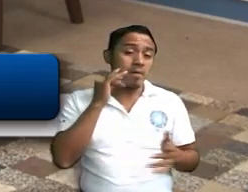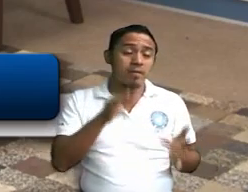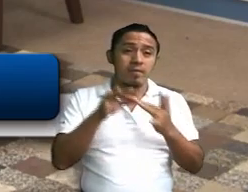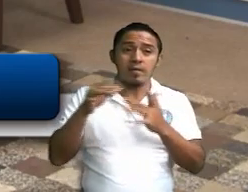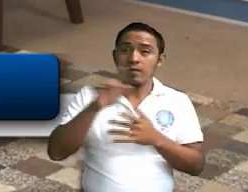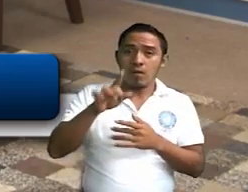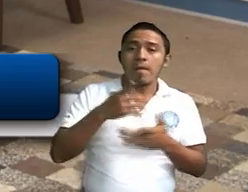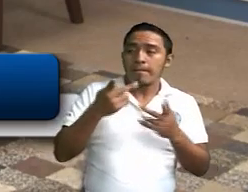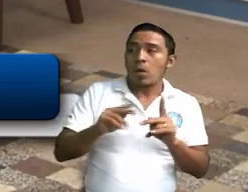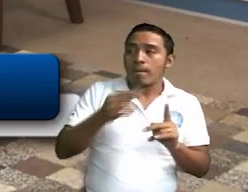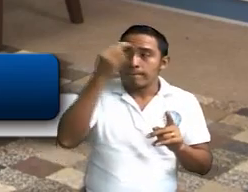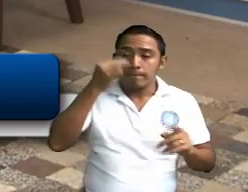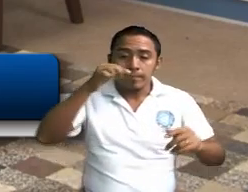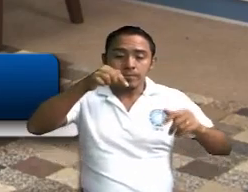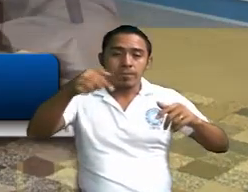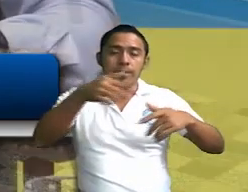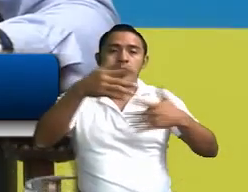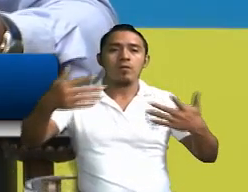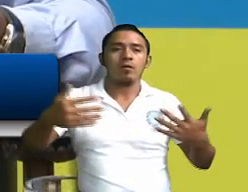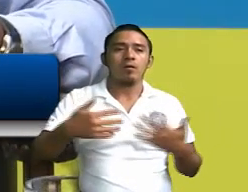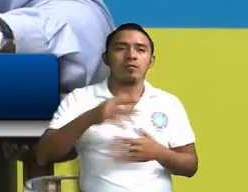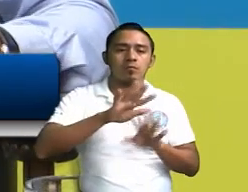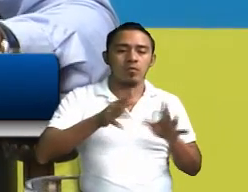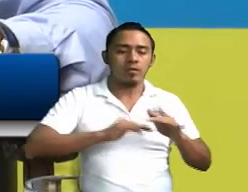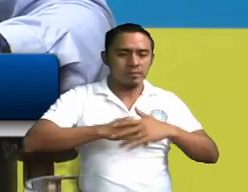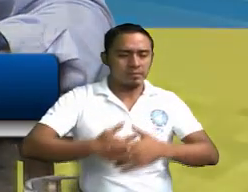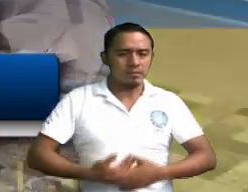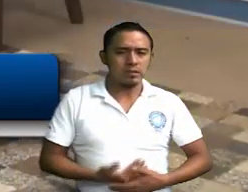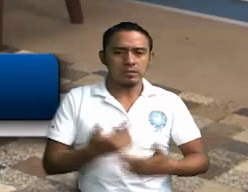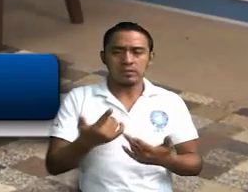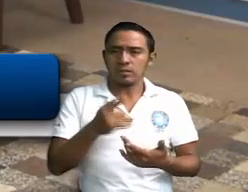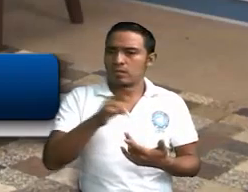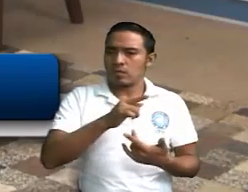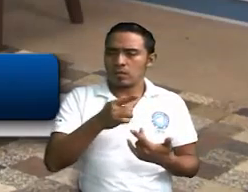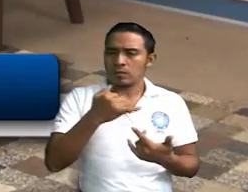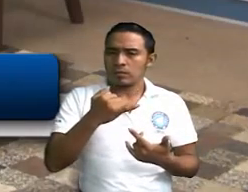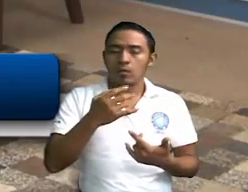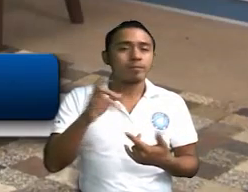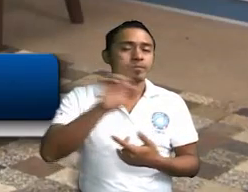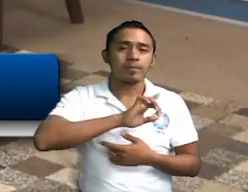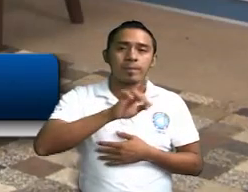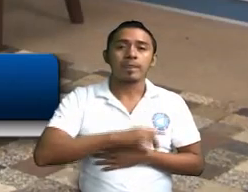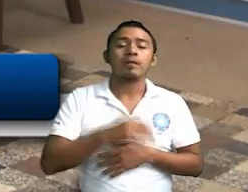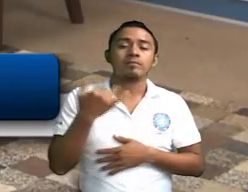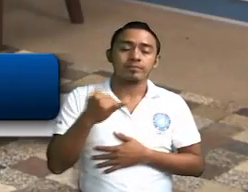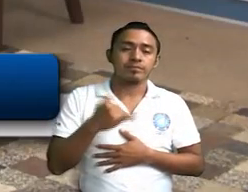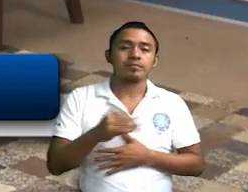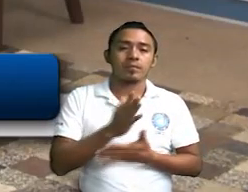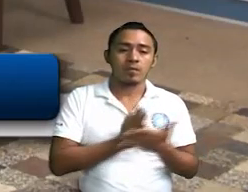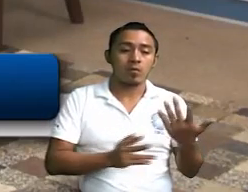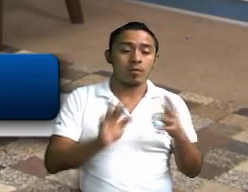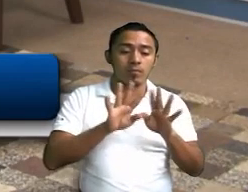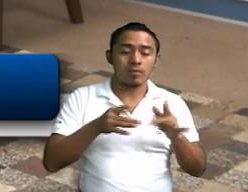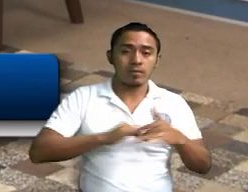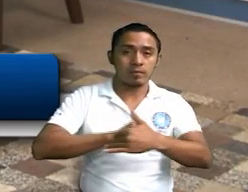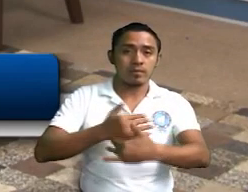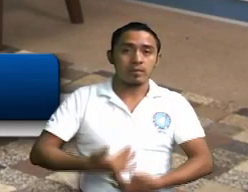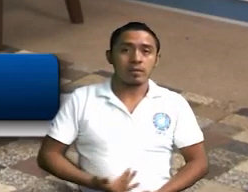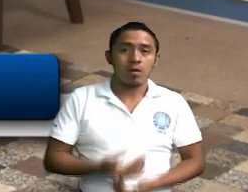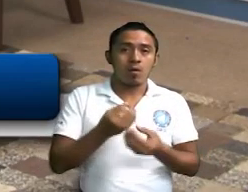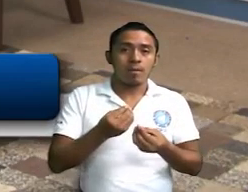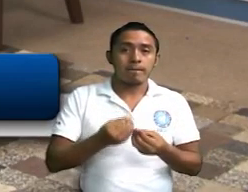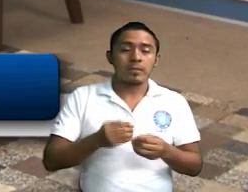yo le decía por la relación, que generalmente la mujer... Pero no. Yeah. Sí hay situaciones en el parto que a veces cuando son